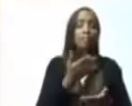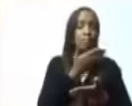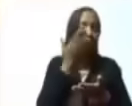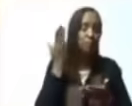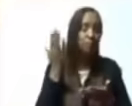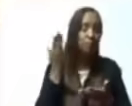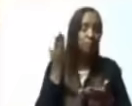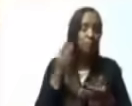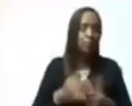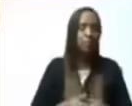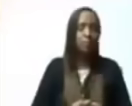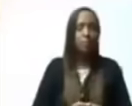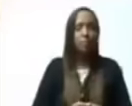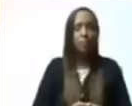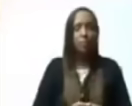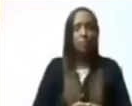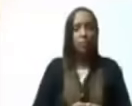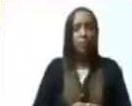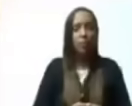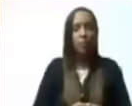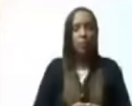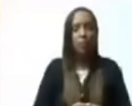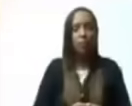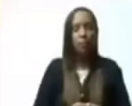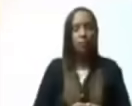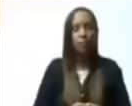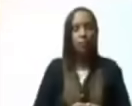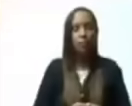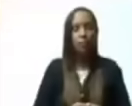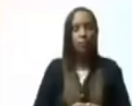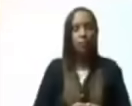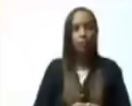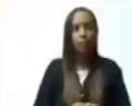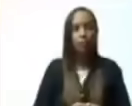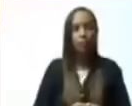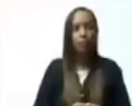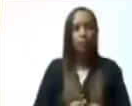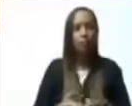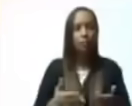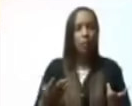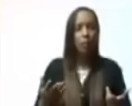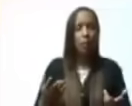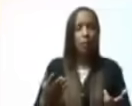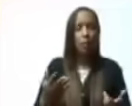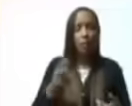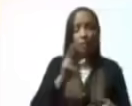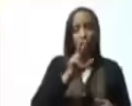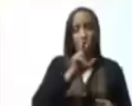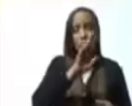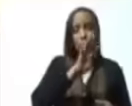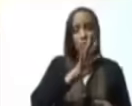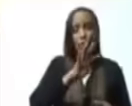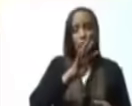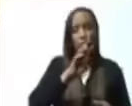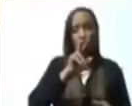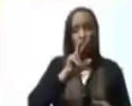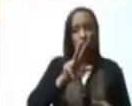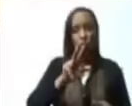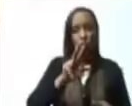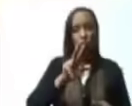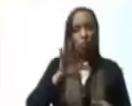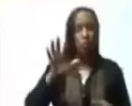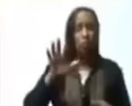millones de pesos para colocarlo como bonus nosotros este congreso ha